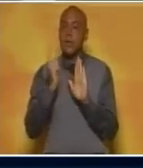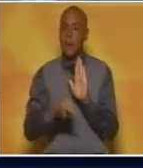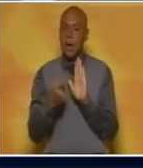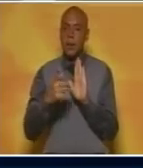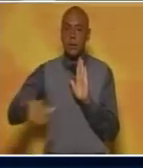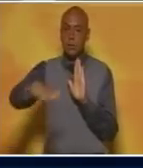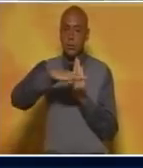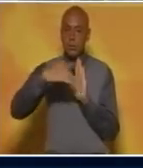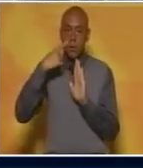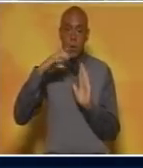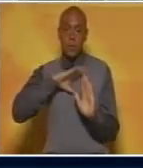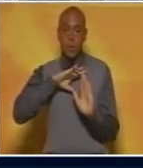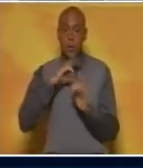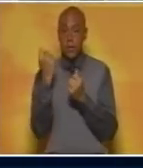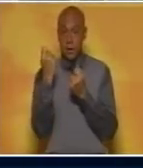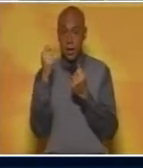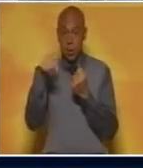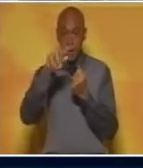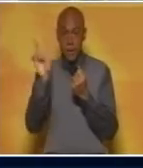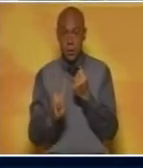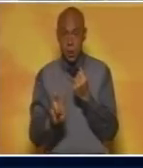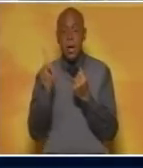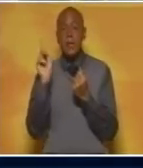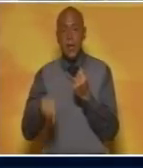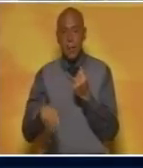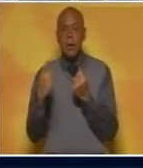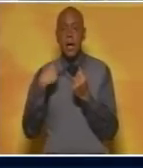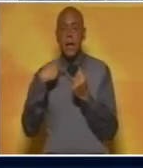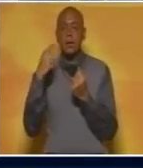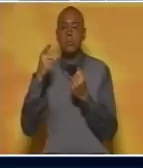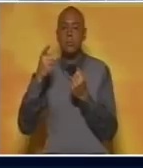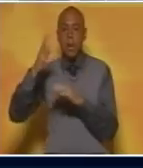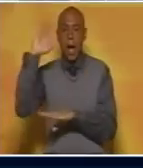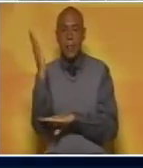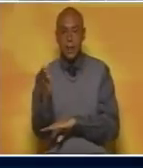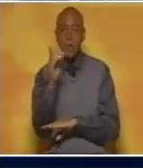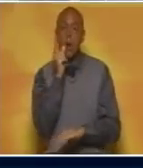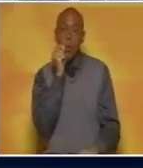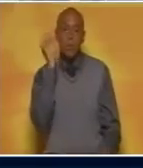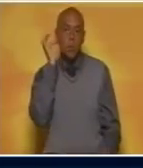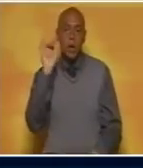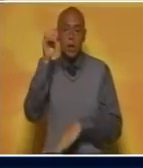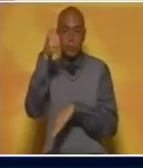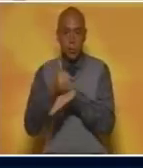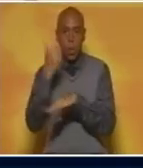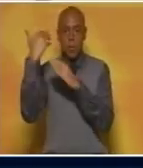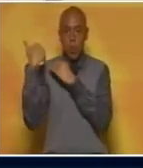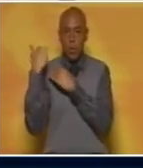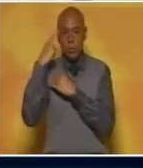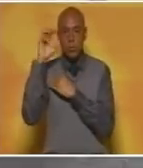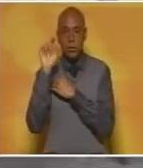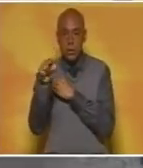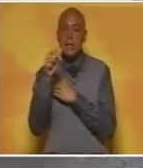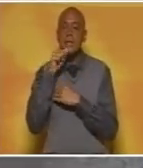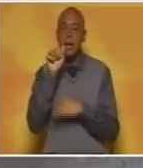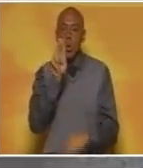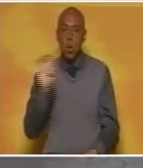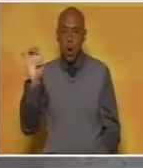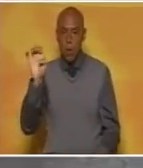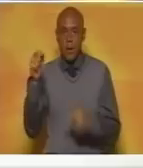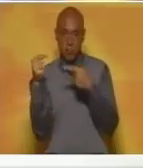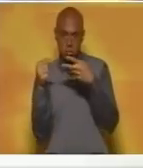fondos procedentes de Venezuela y se apliquen las sanciones a los responsables y a sus allegados señalados por la Unión